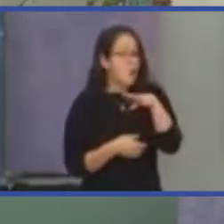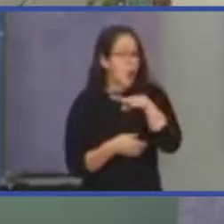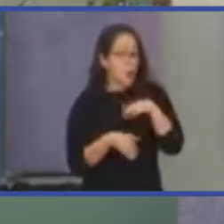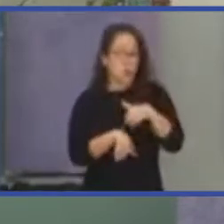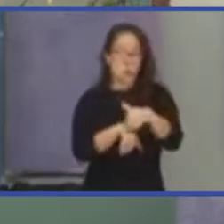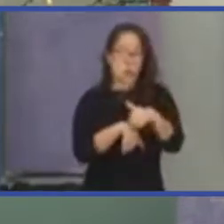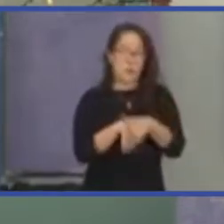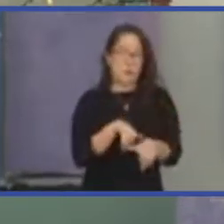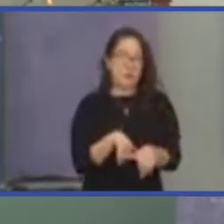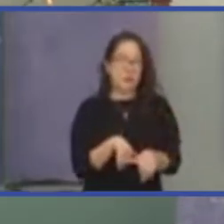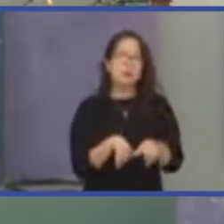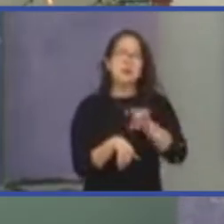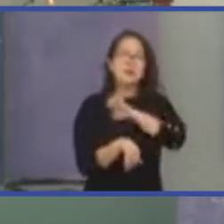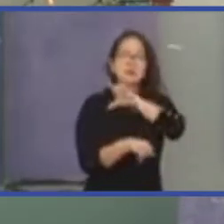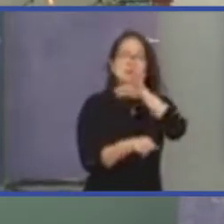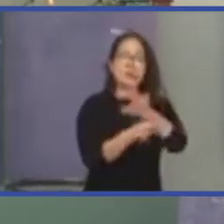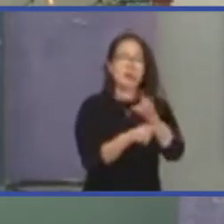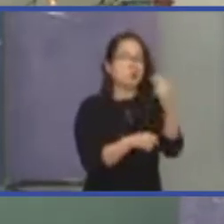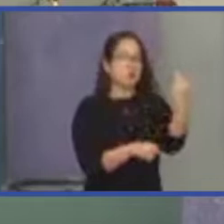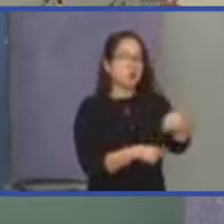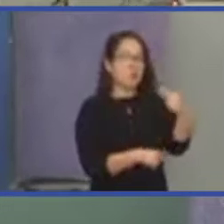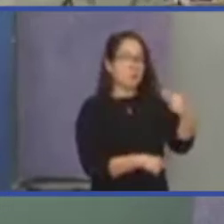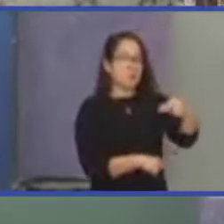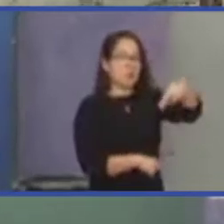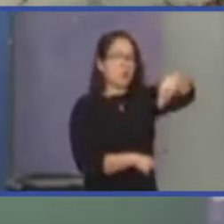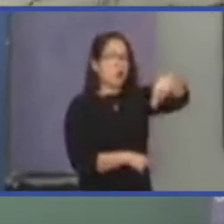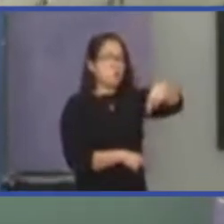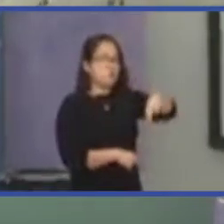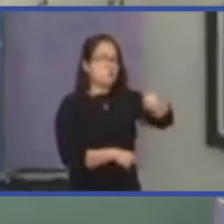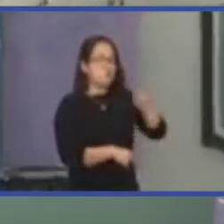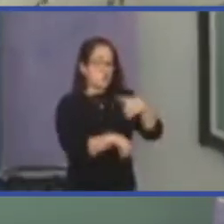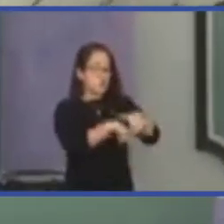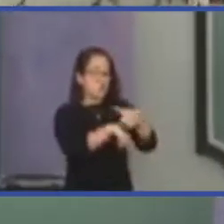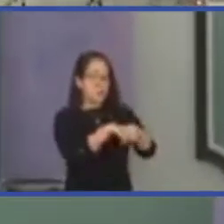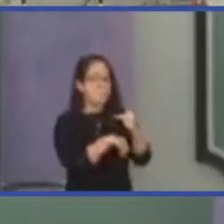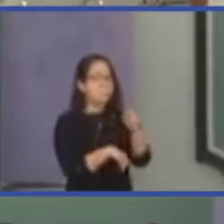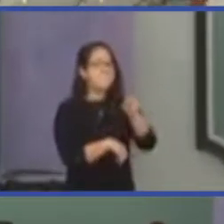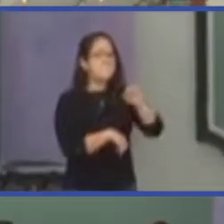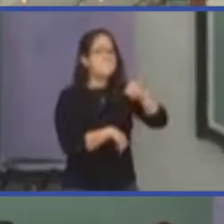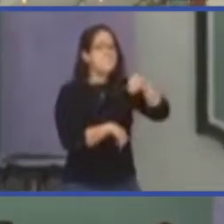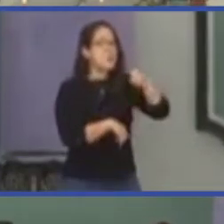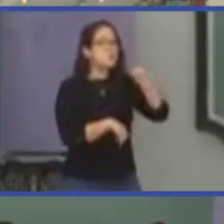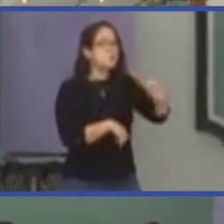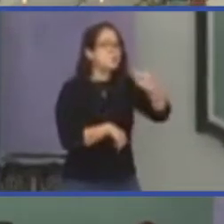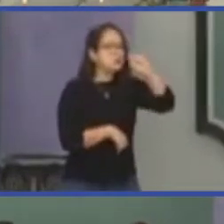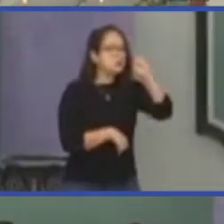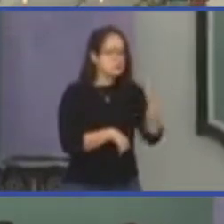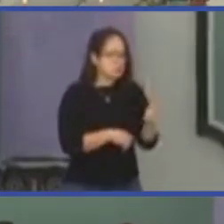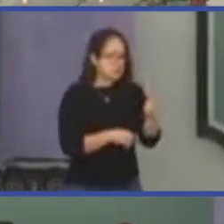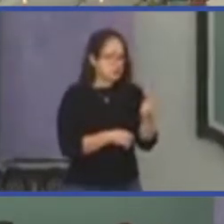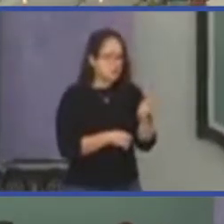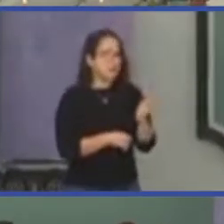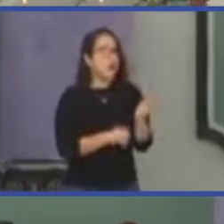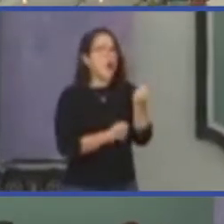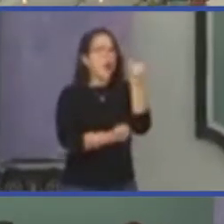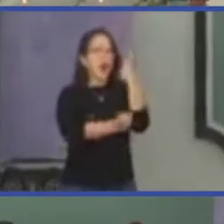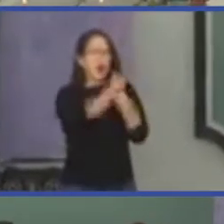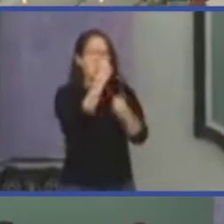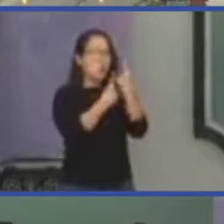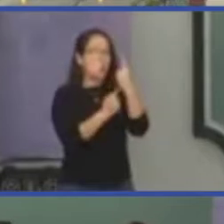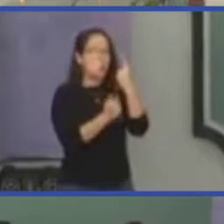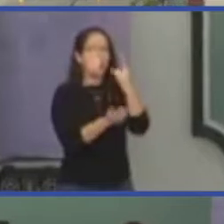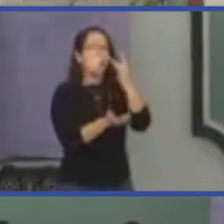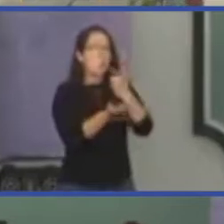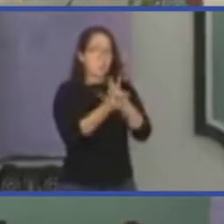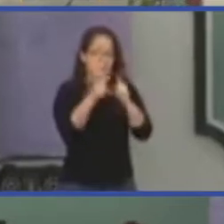especiales que se llaman números primos. ¿Cuáles son los números primos? Aquellos que solamente se pueden dividir entre sí mismos